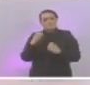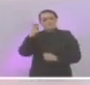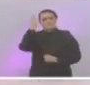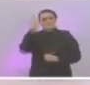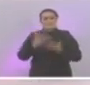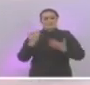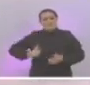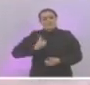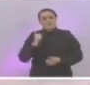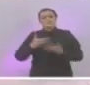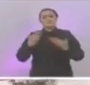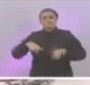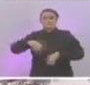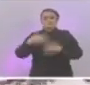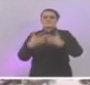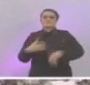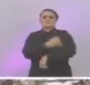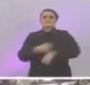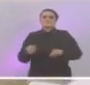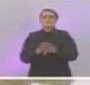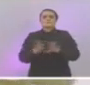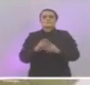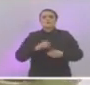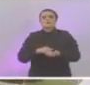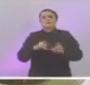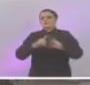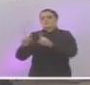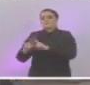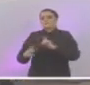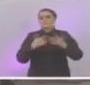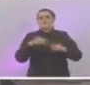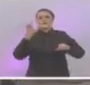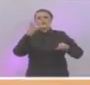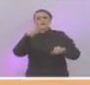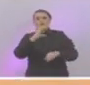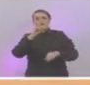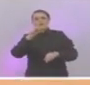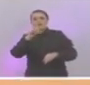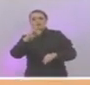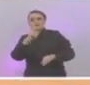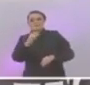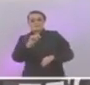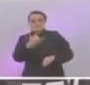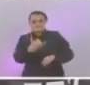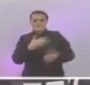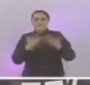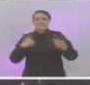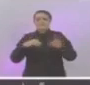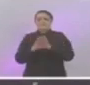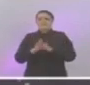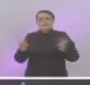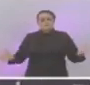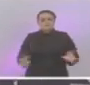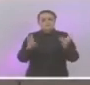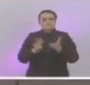las ventajas que ofrece nuestra industria a través del Sistema Estatal de Ciencia y Tecnología, estamos impulsando el desarrollo